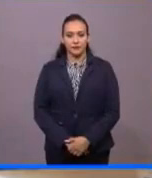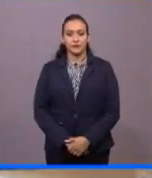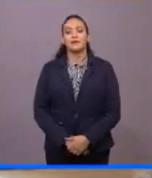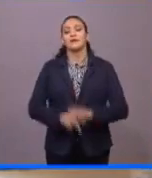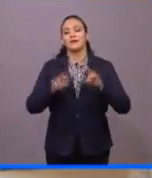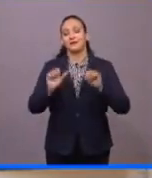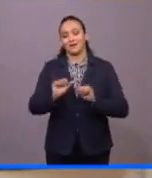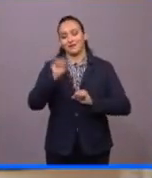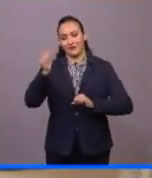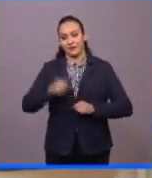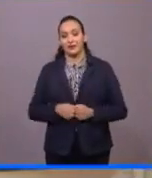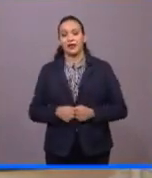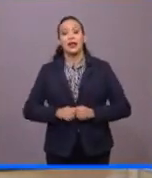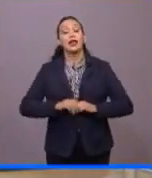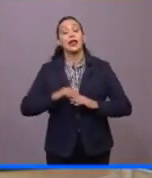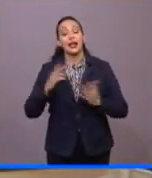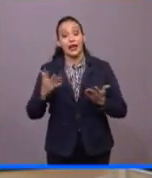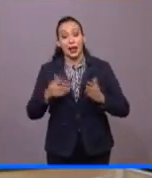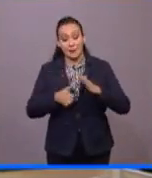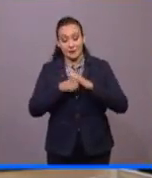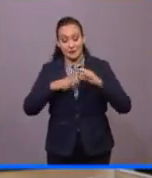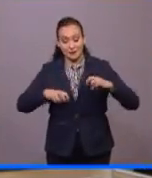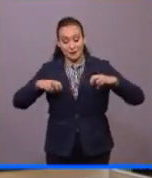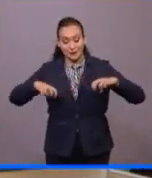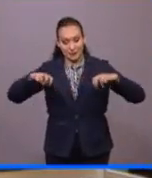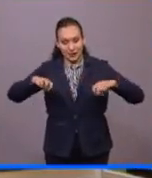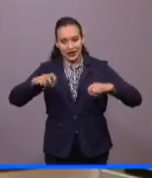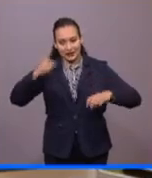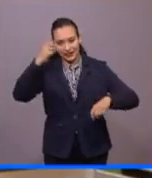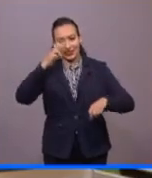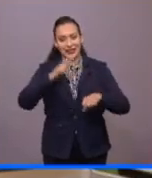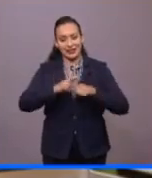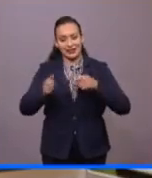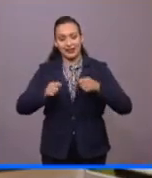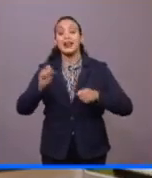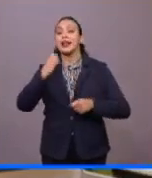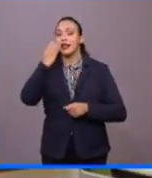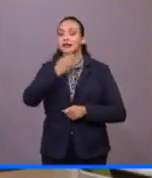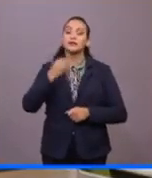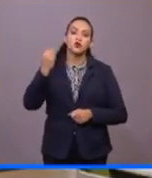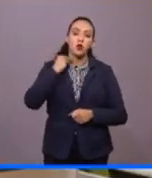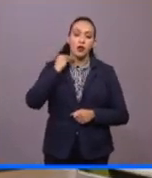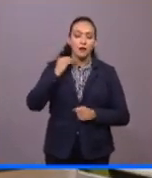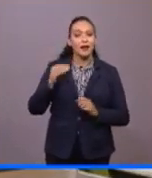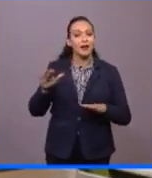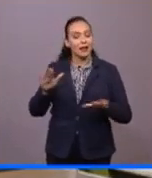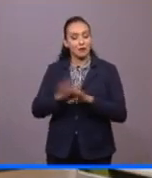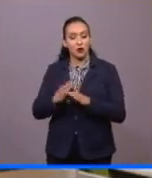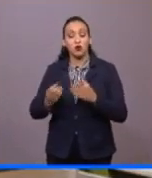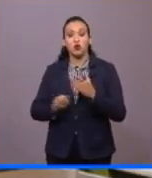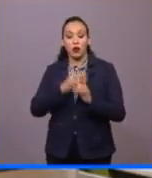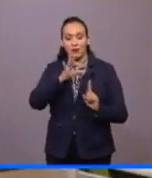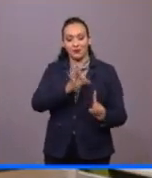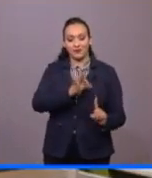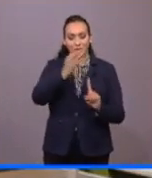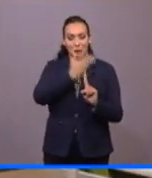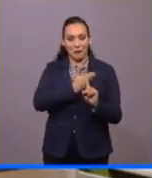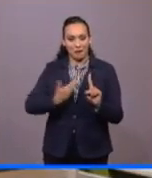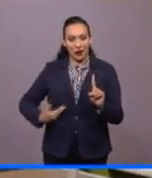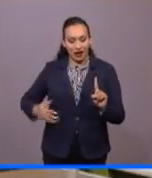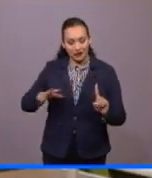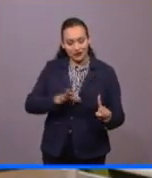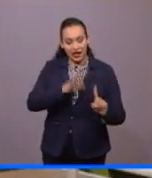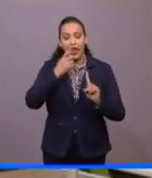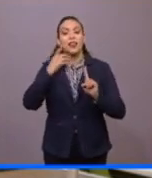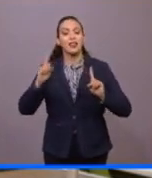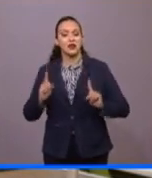En más temas, fue renovada la mesa directiva del Ilustre y Nacional Colegio de Abogados. El nuevo presidente se comprometió a ejercer